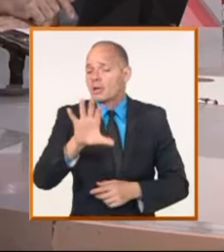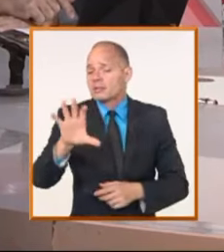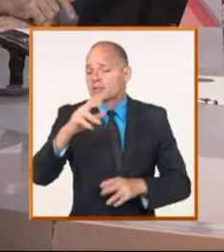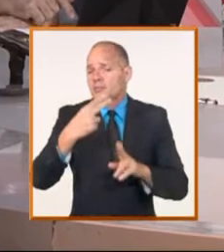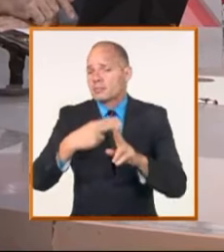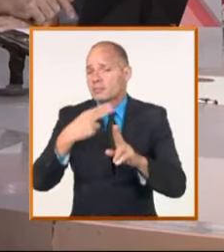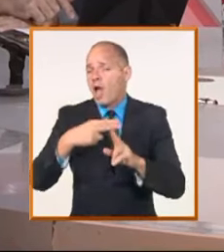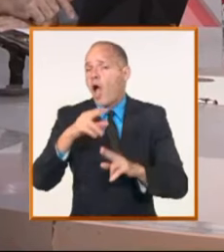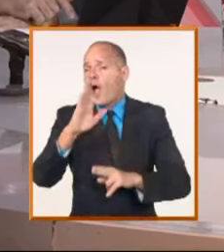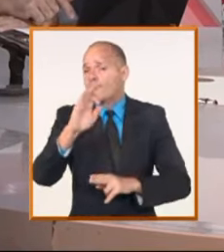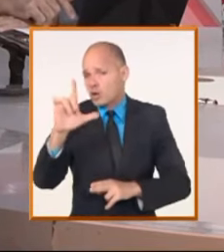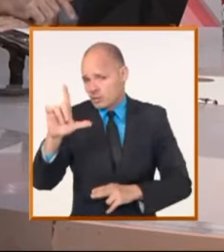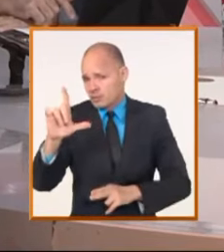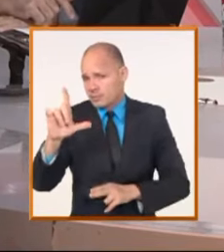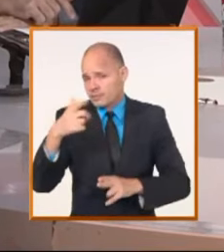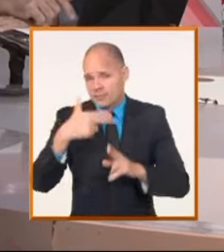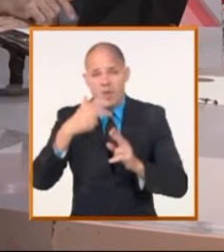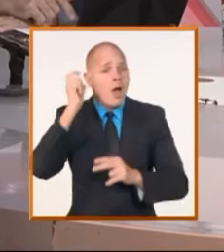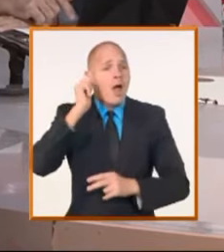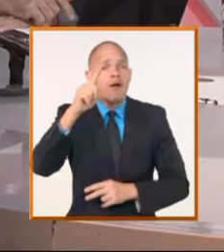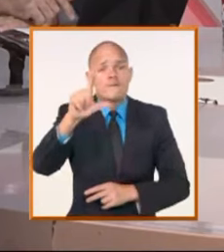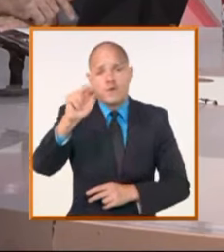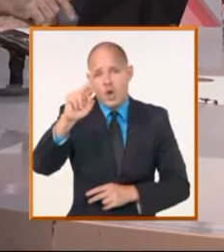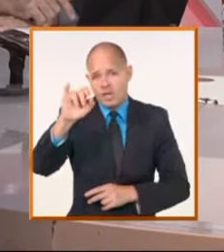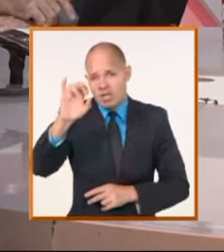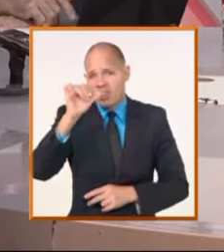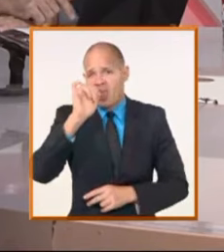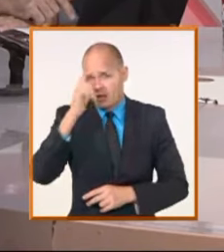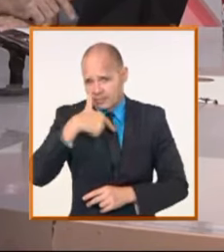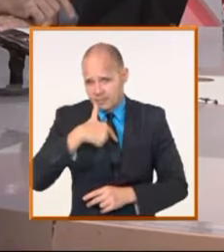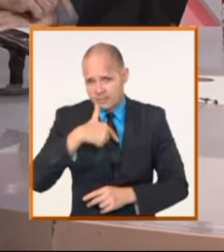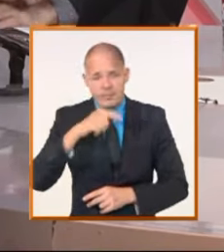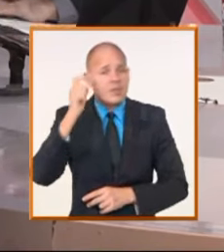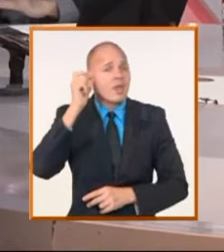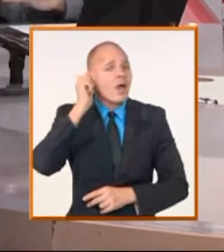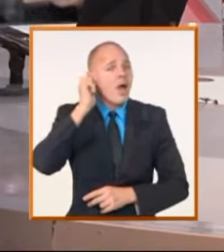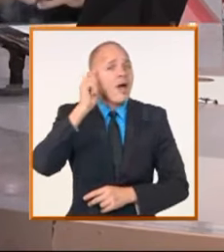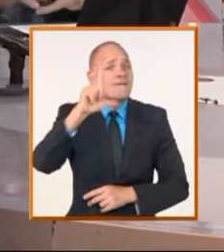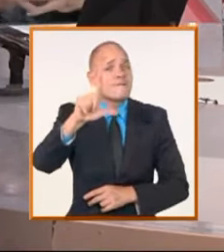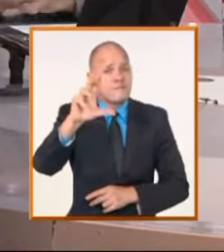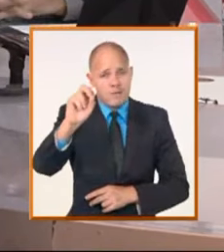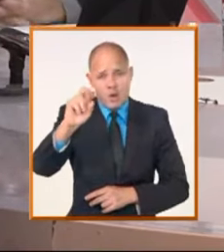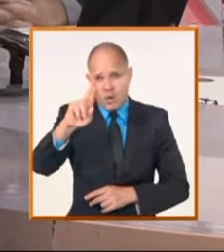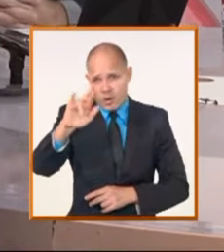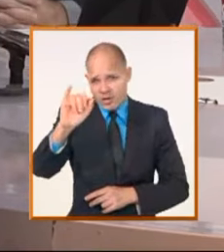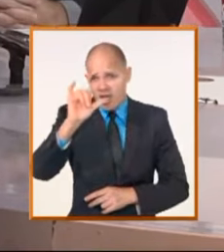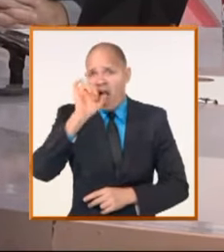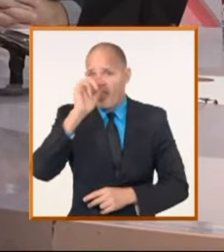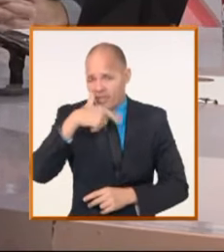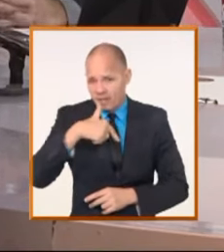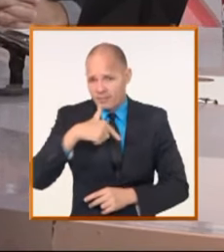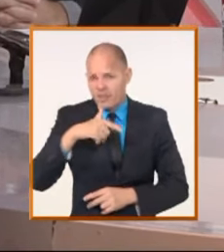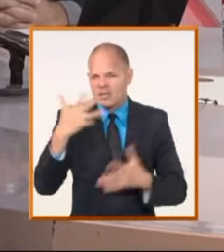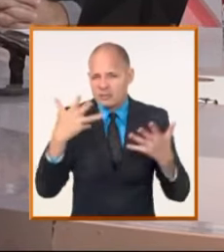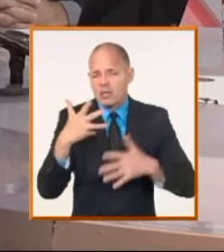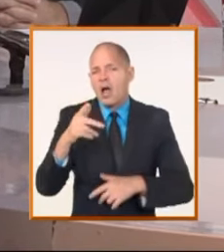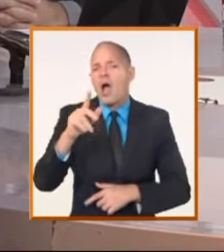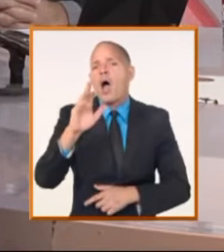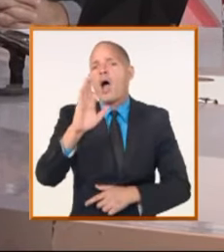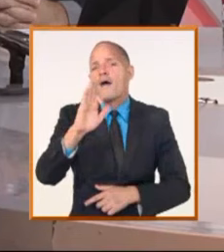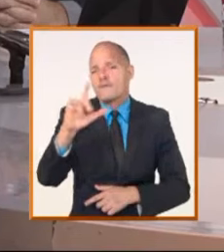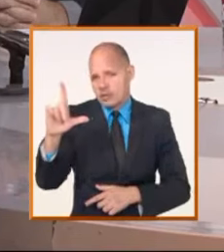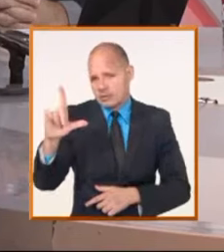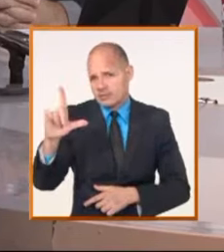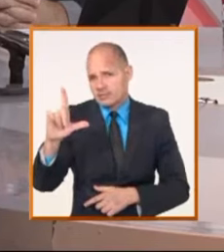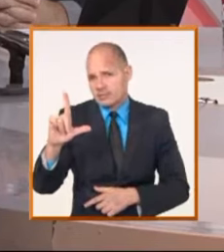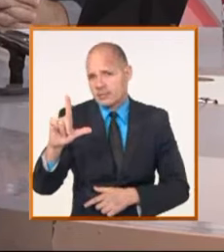los factores que le ha dado más influencia a la élite cubanoamericana y a los políticos relacionados con ella, justamente por ser, hasta ahora, haber